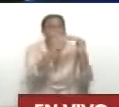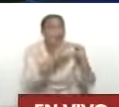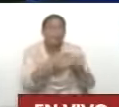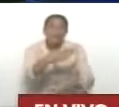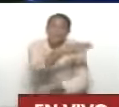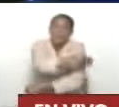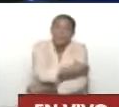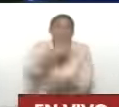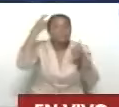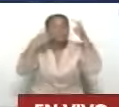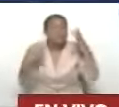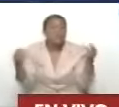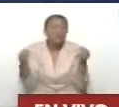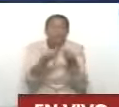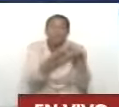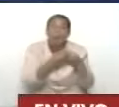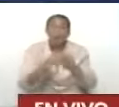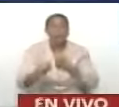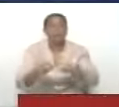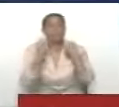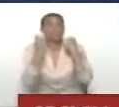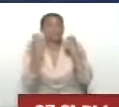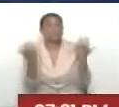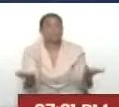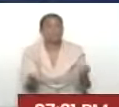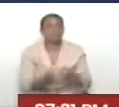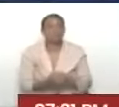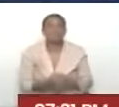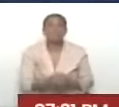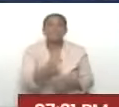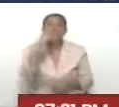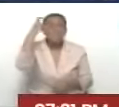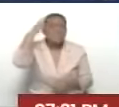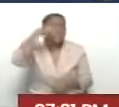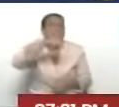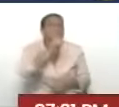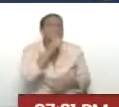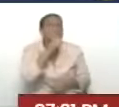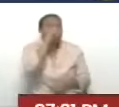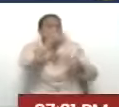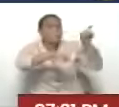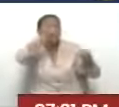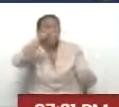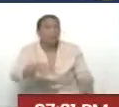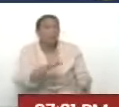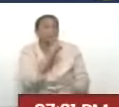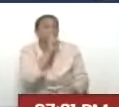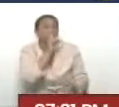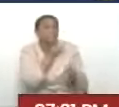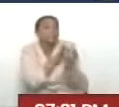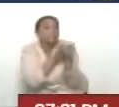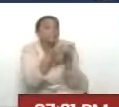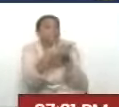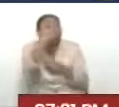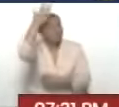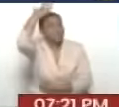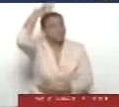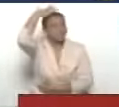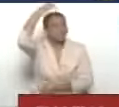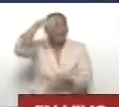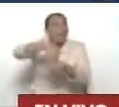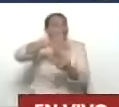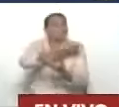pueblo, y obviamente de quienes hoy, escondidos detrás de un deseo supuesto de ir a